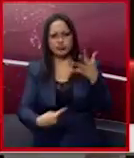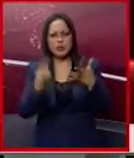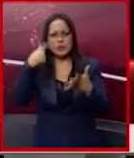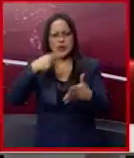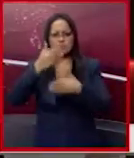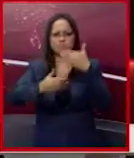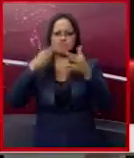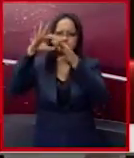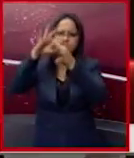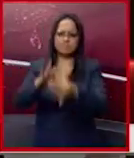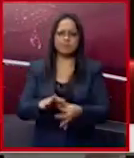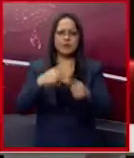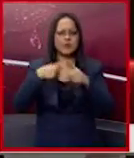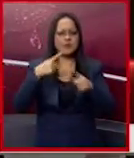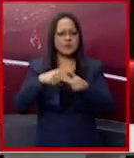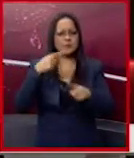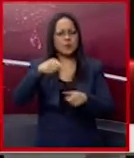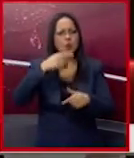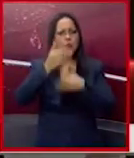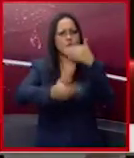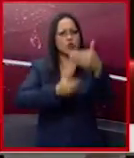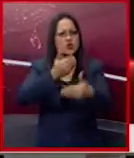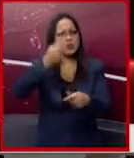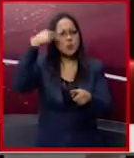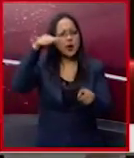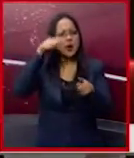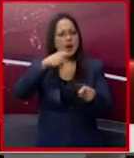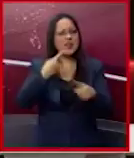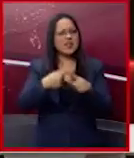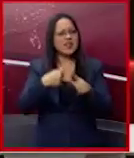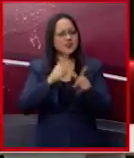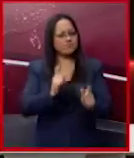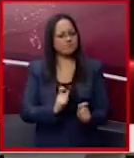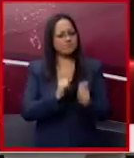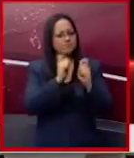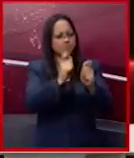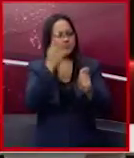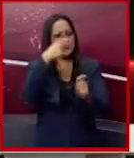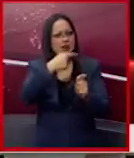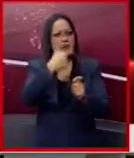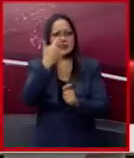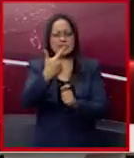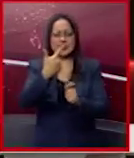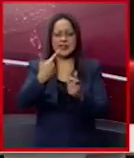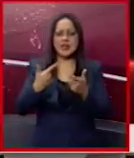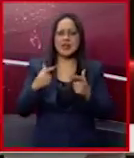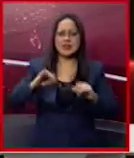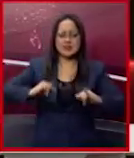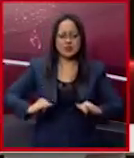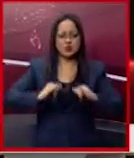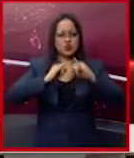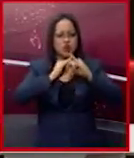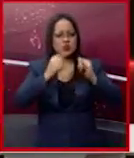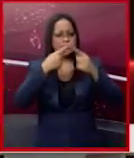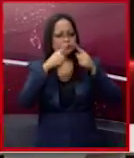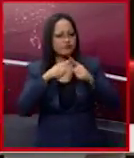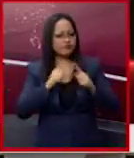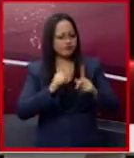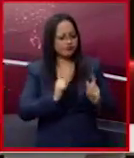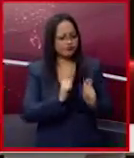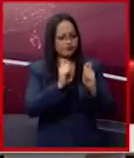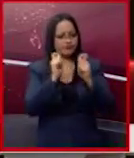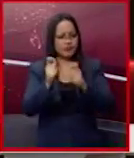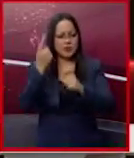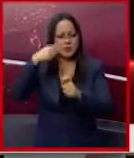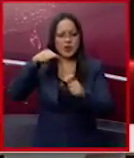y homologar los procesos de nombramiento para 7 organismos a los que la